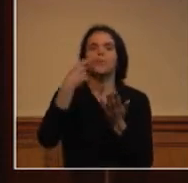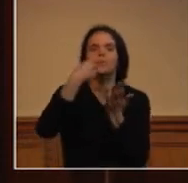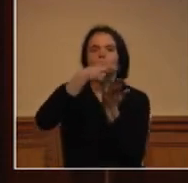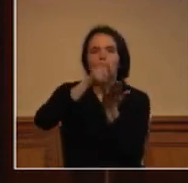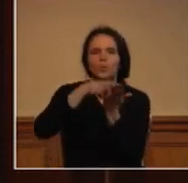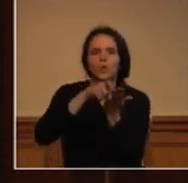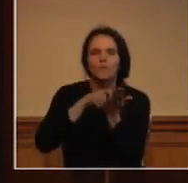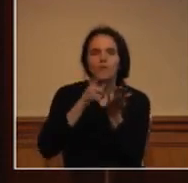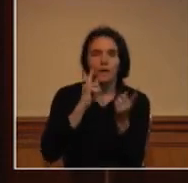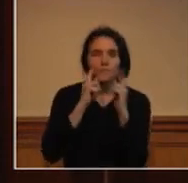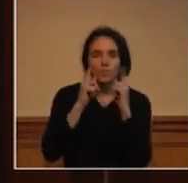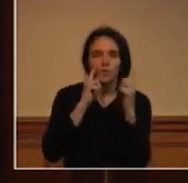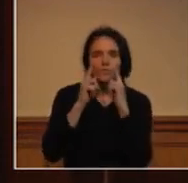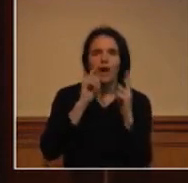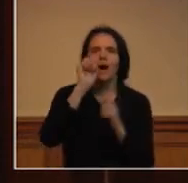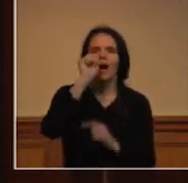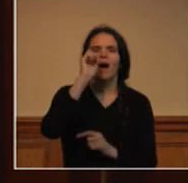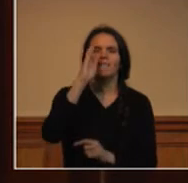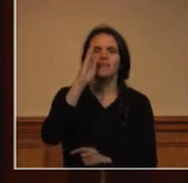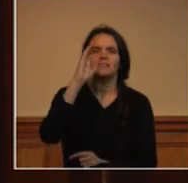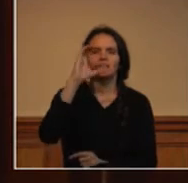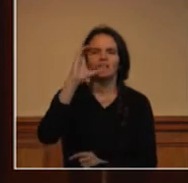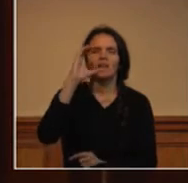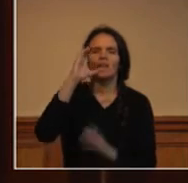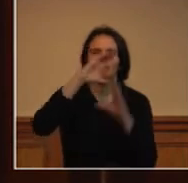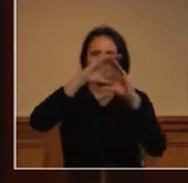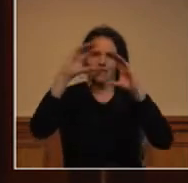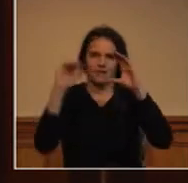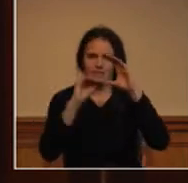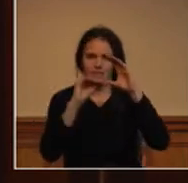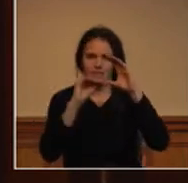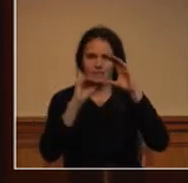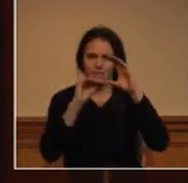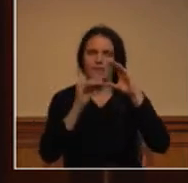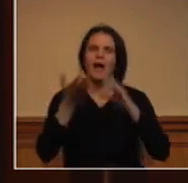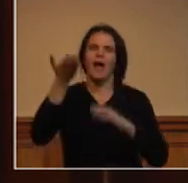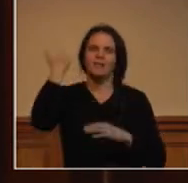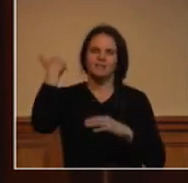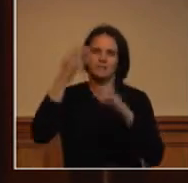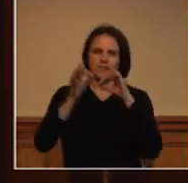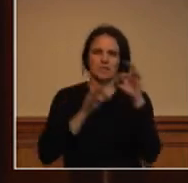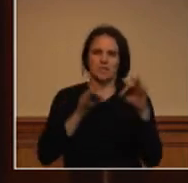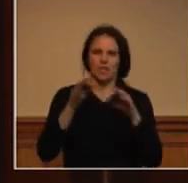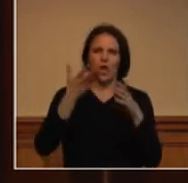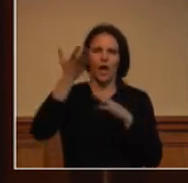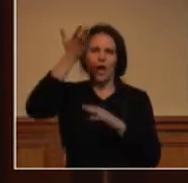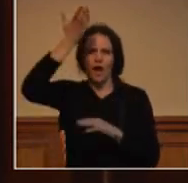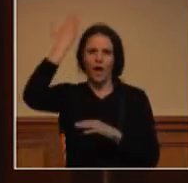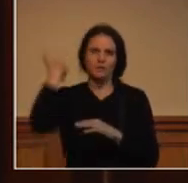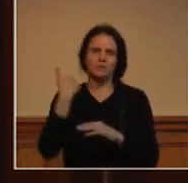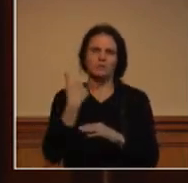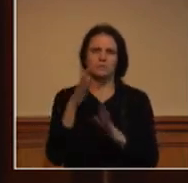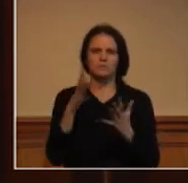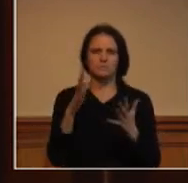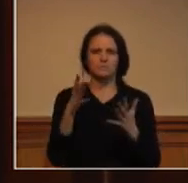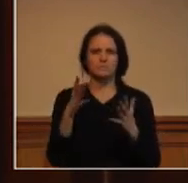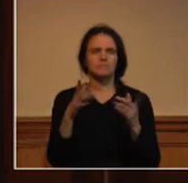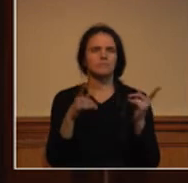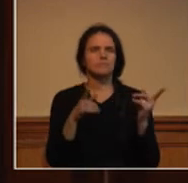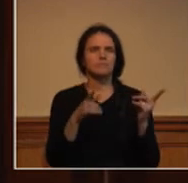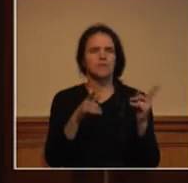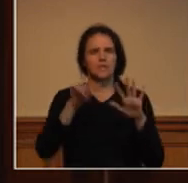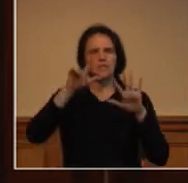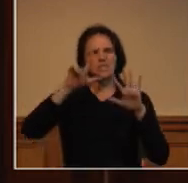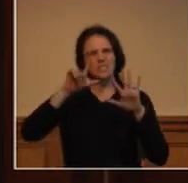ABCDETI. ABCDETI es una prueba que diseñó CDETI hace, no sé, Pablo me puede decir,